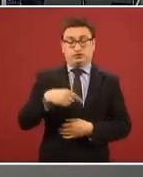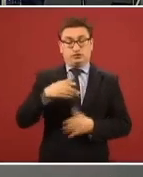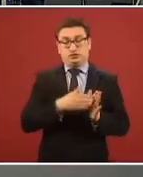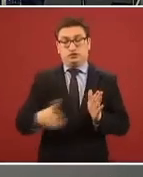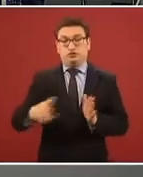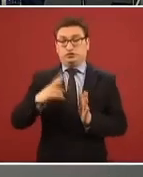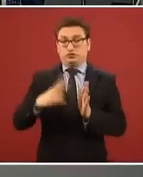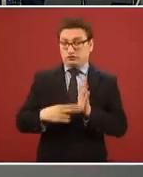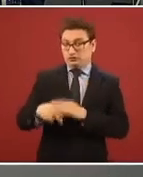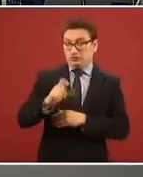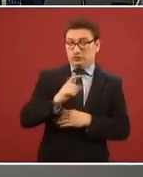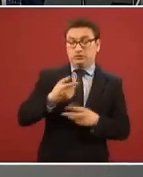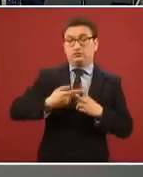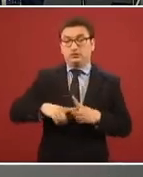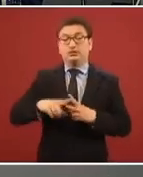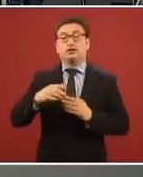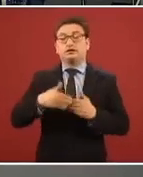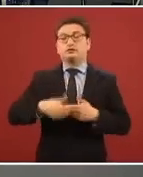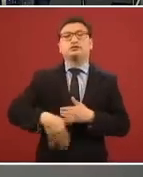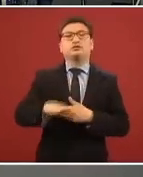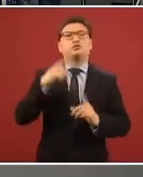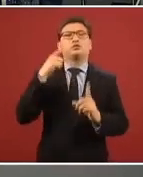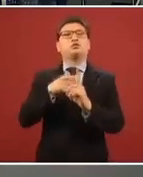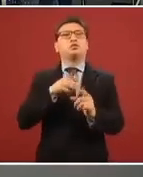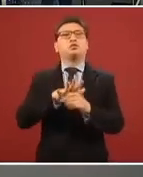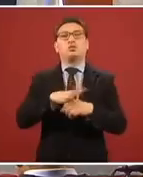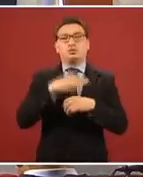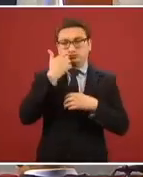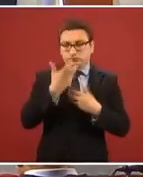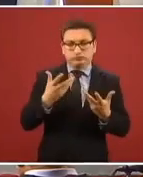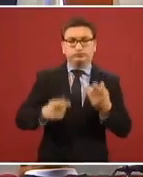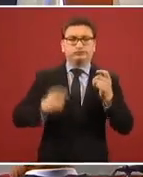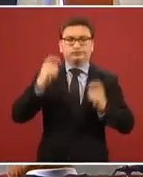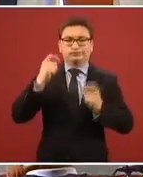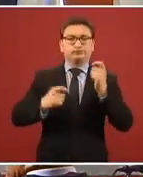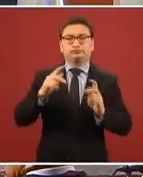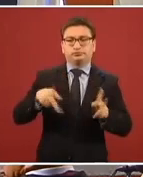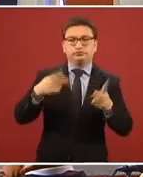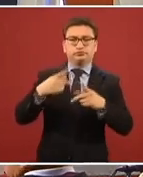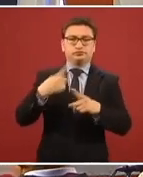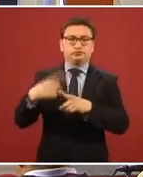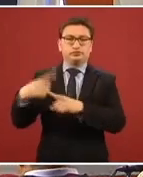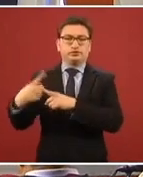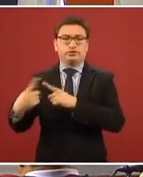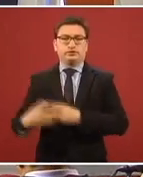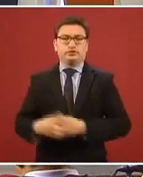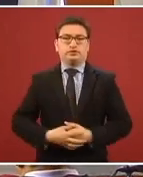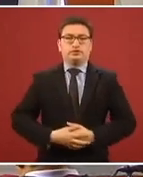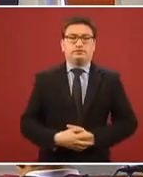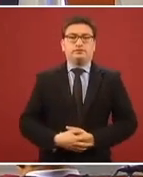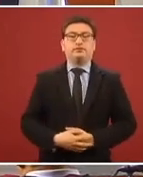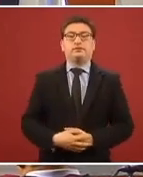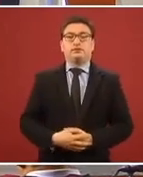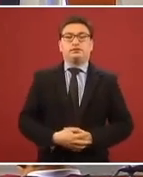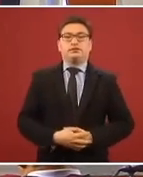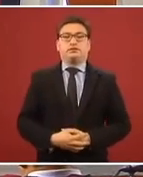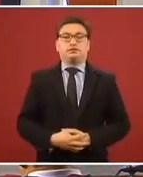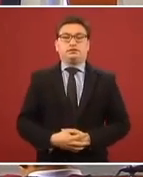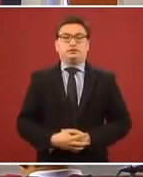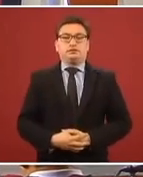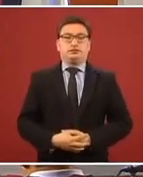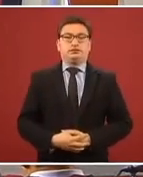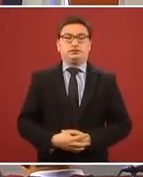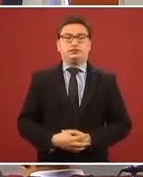con el objetivo de consolidar este tipo de instrumentos de política social que el señor presidente